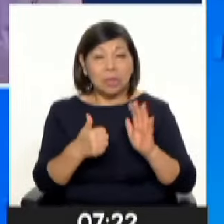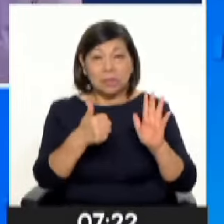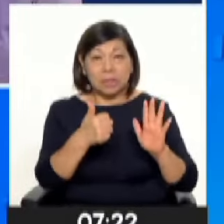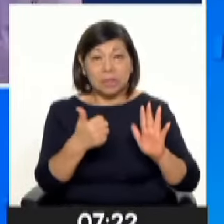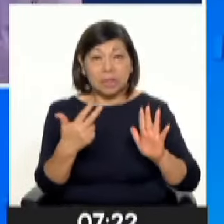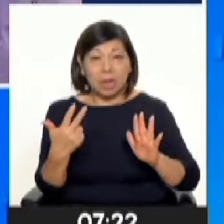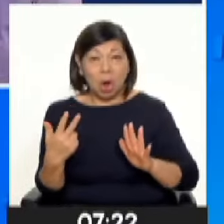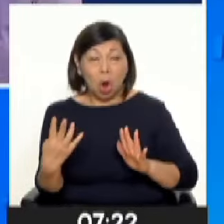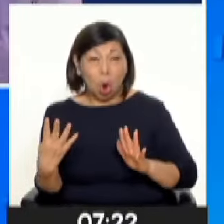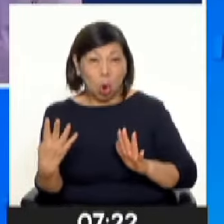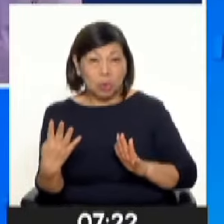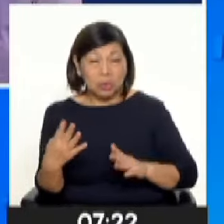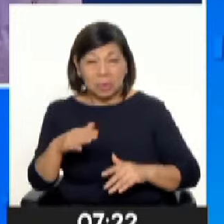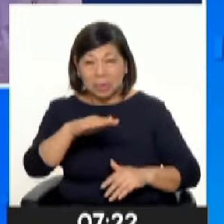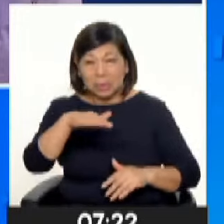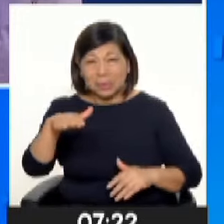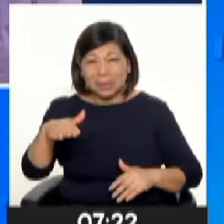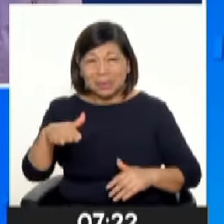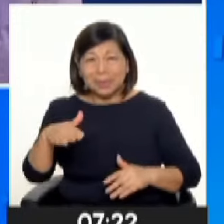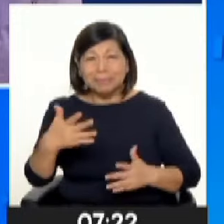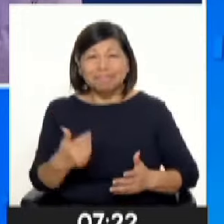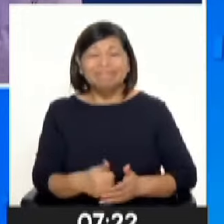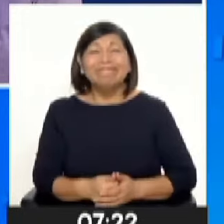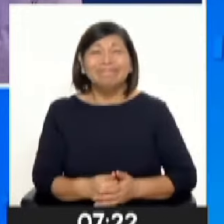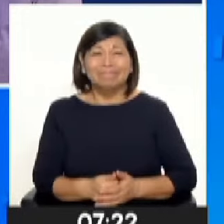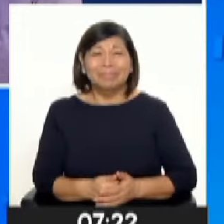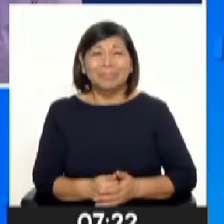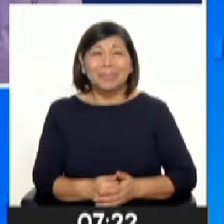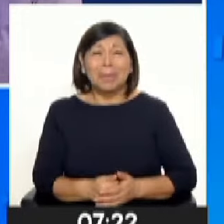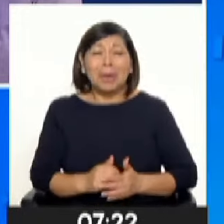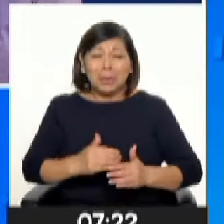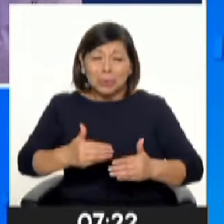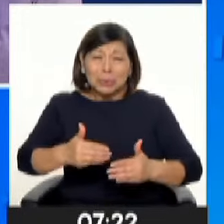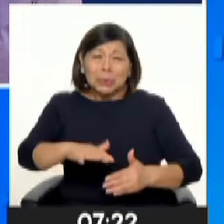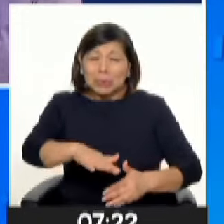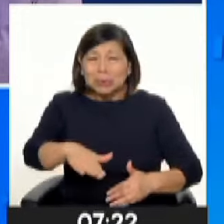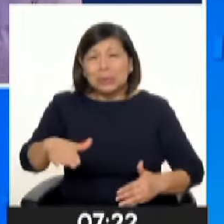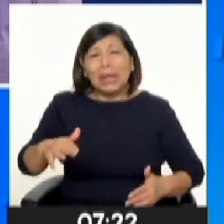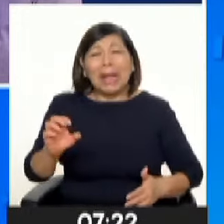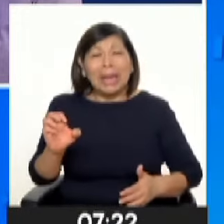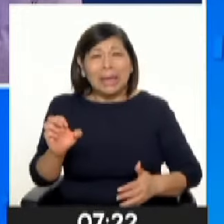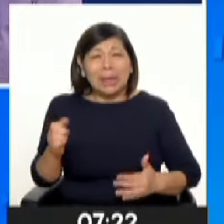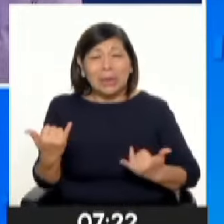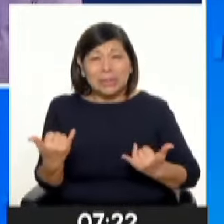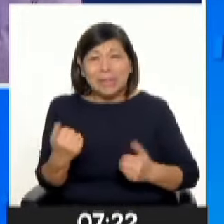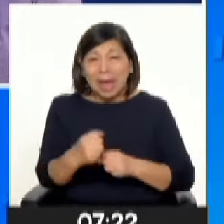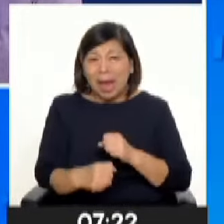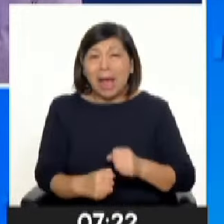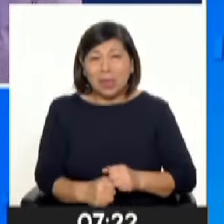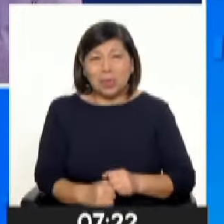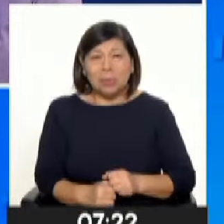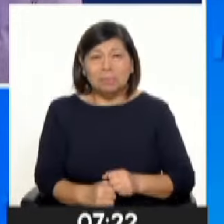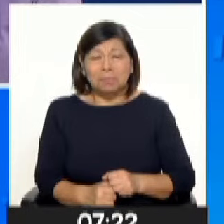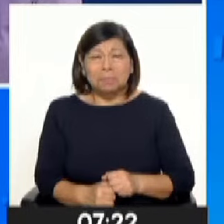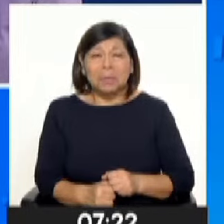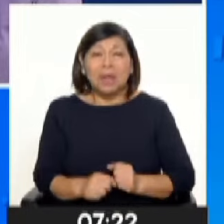68 niñas de 10 años al menos fueron forzadas a ser madres, y que entre enero y junio de este año